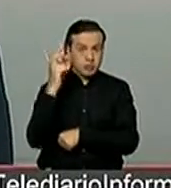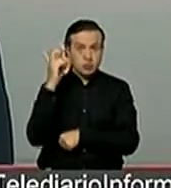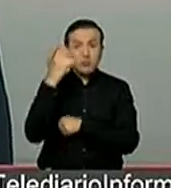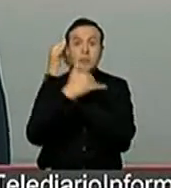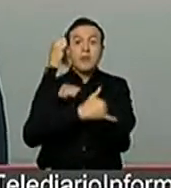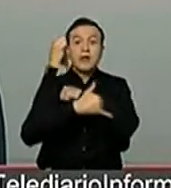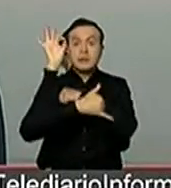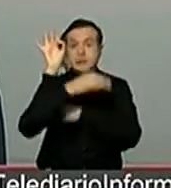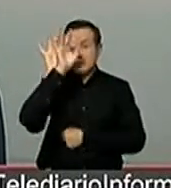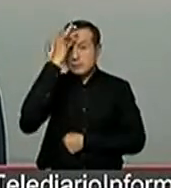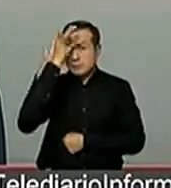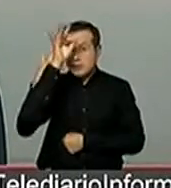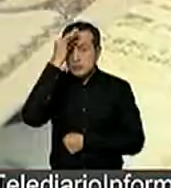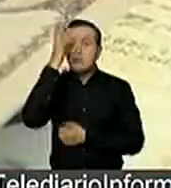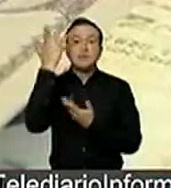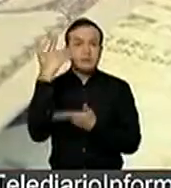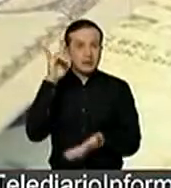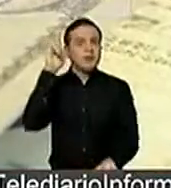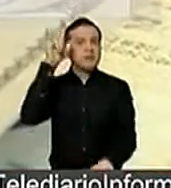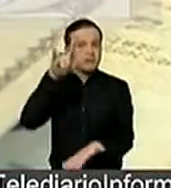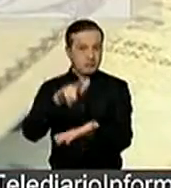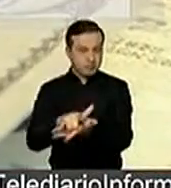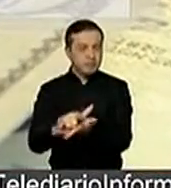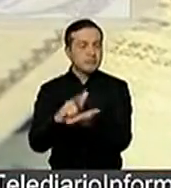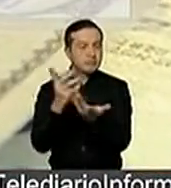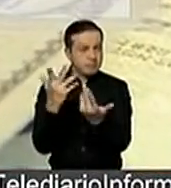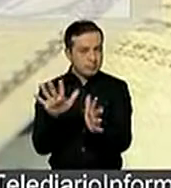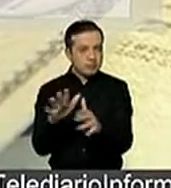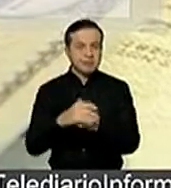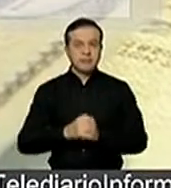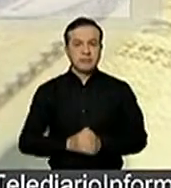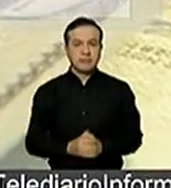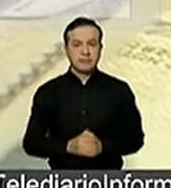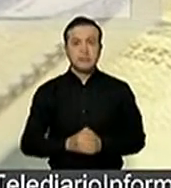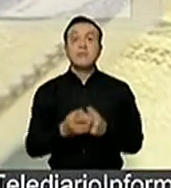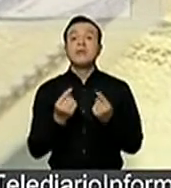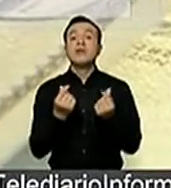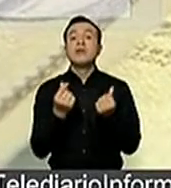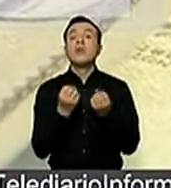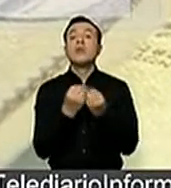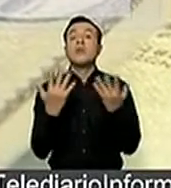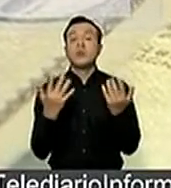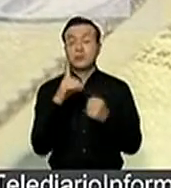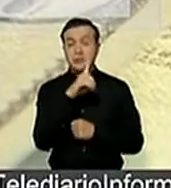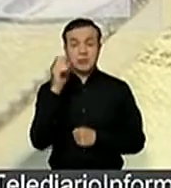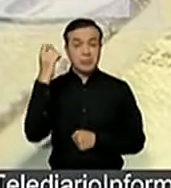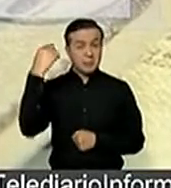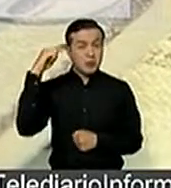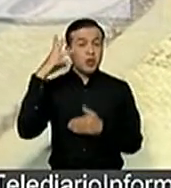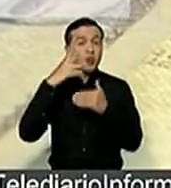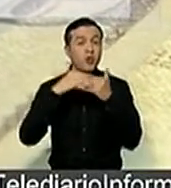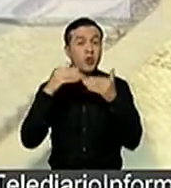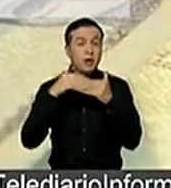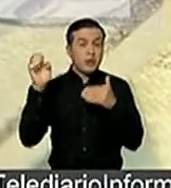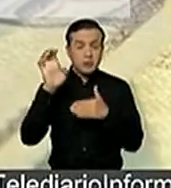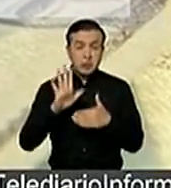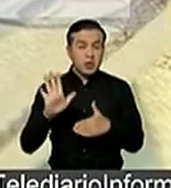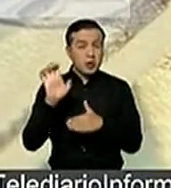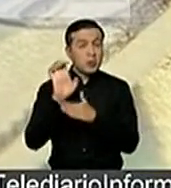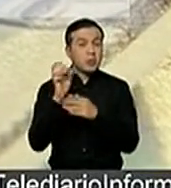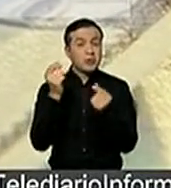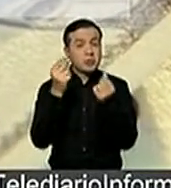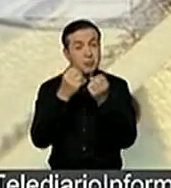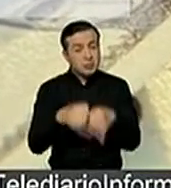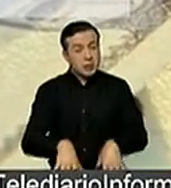franceses ya están en el aeropuerto. La Federación de Cámaras de Turismo estima que las pérdidas del sector superan los 100 millones de dólares a escala nacional y que